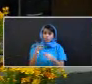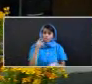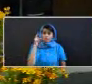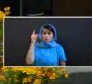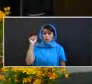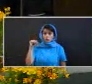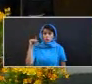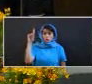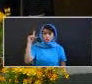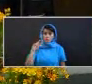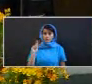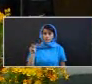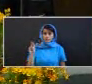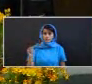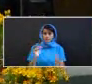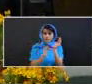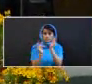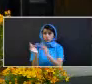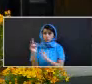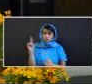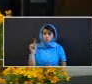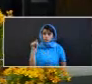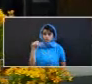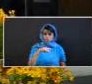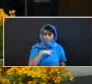Si usted necesita a Jesús ahí donde usted está